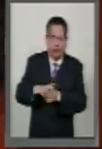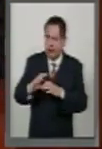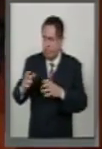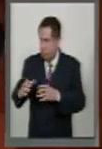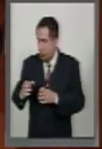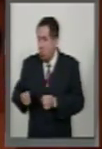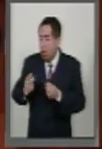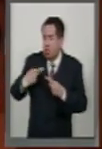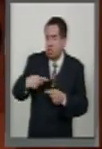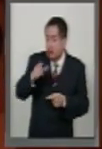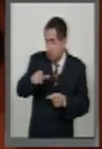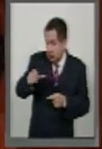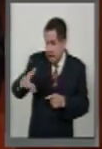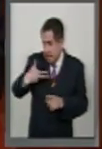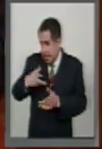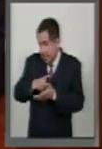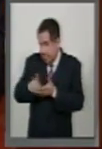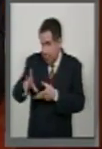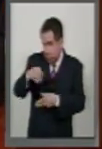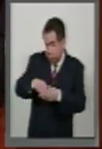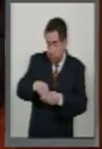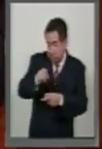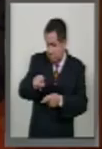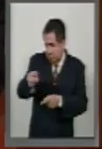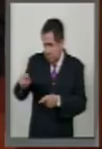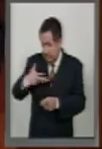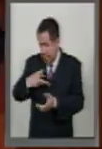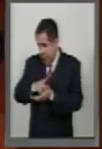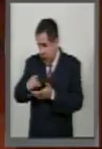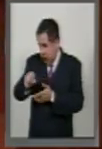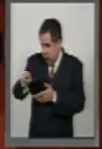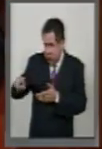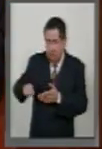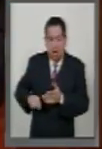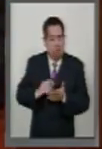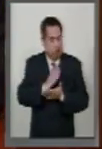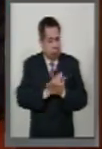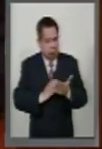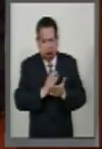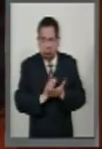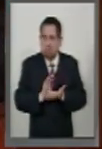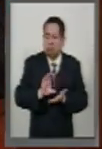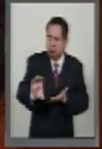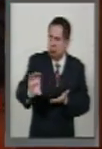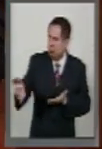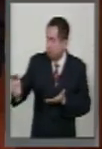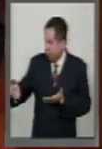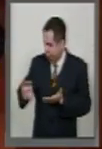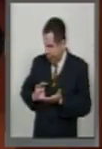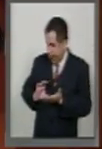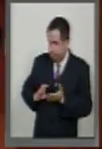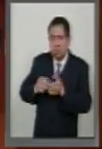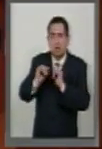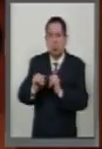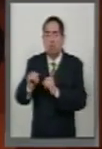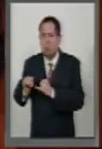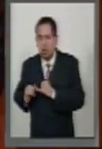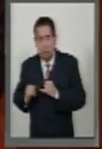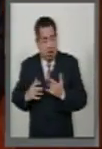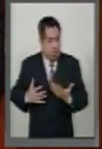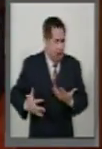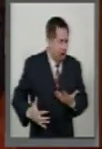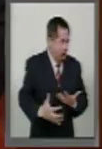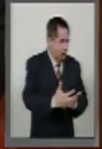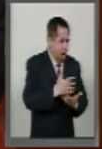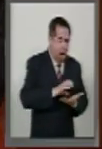los miembros con derechos dentro de esa pesquería, y se le asignan las cuotas individuales de captura, que es